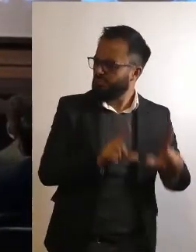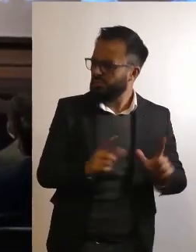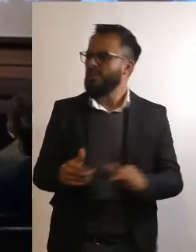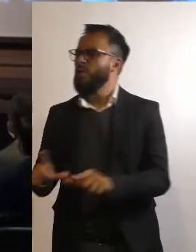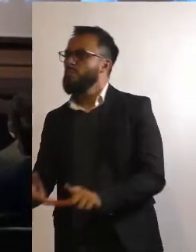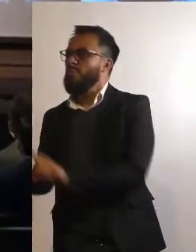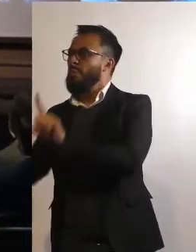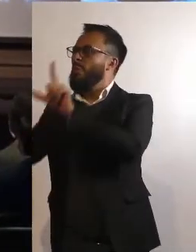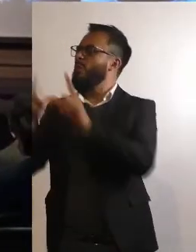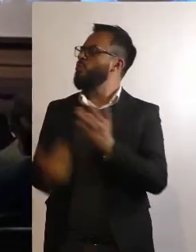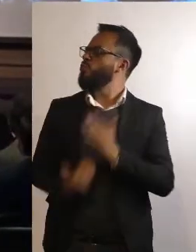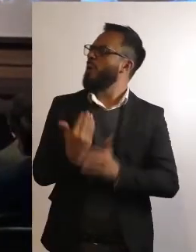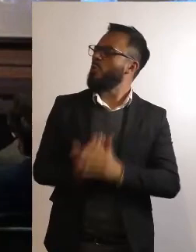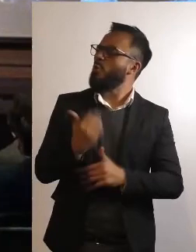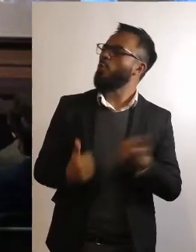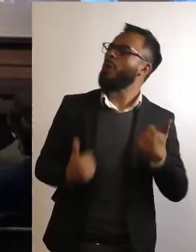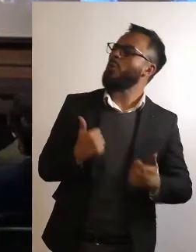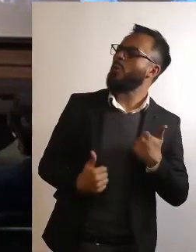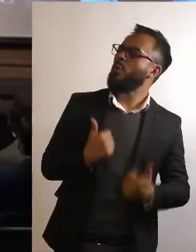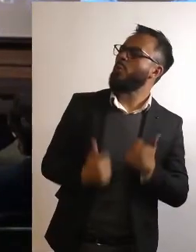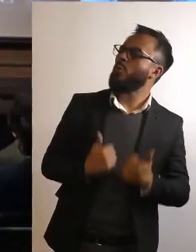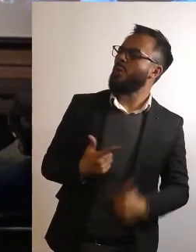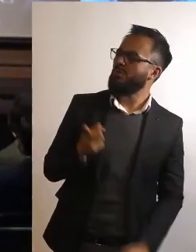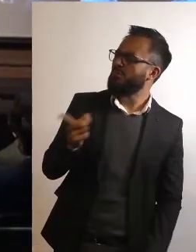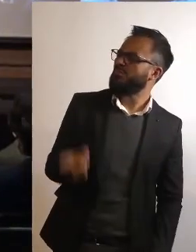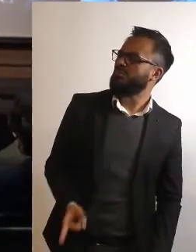vicerrector académico, el doctor Juan Pablo Salcedo Obregón.